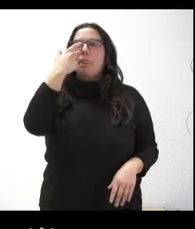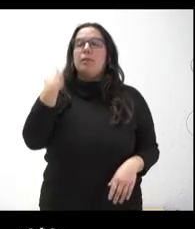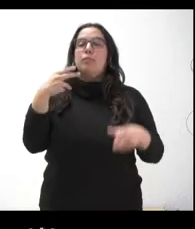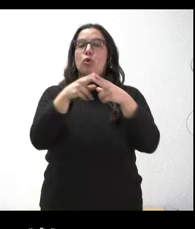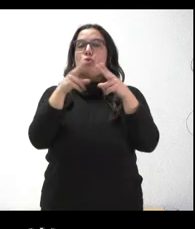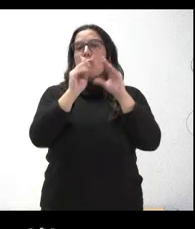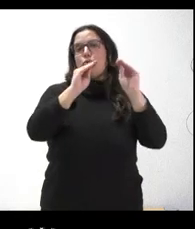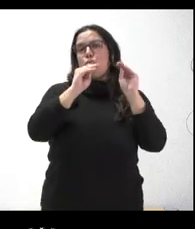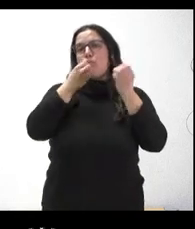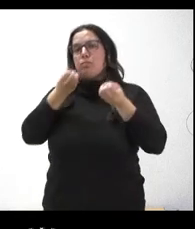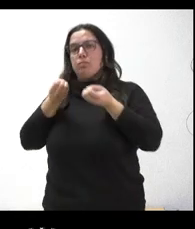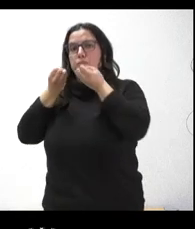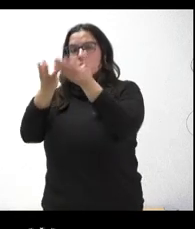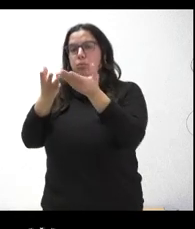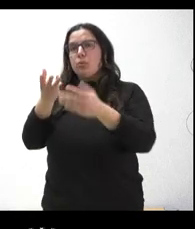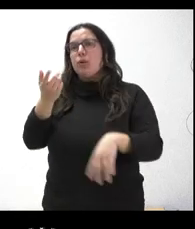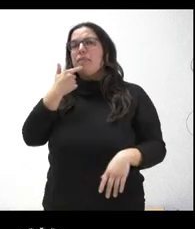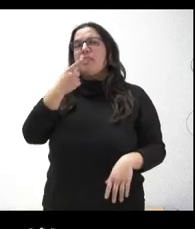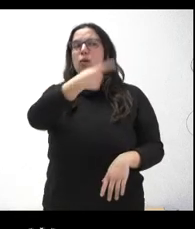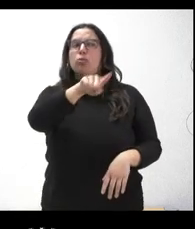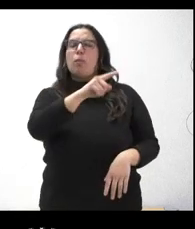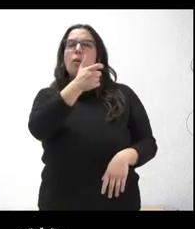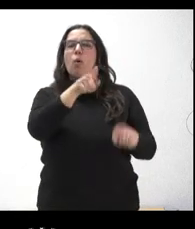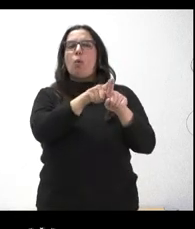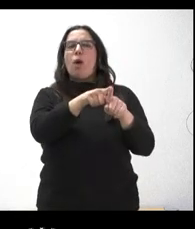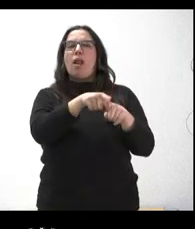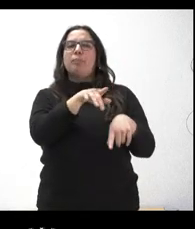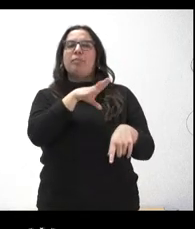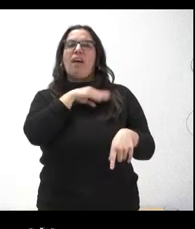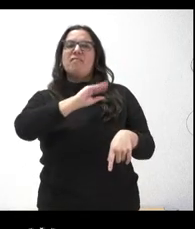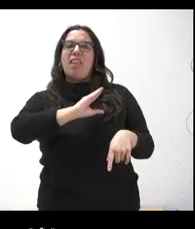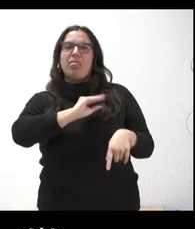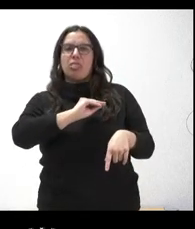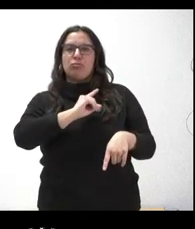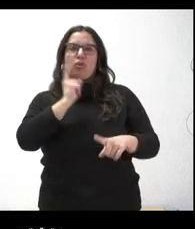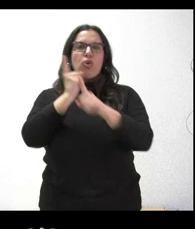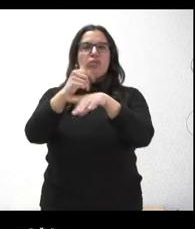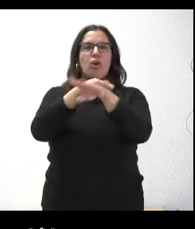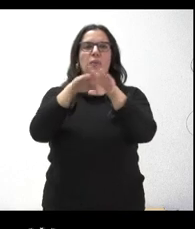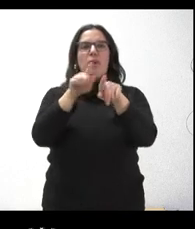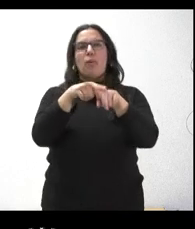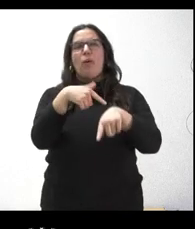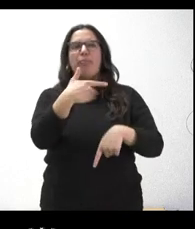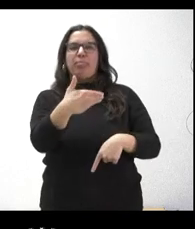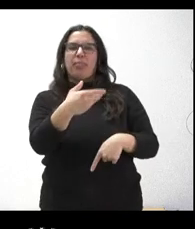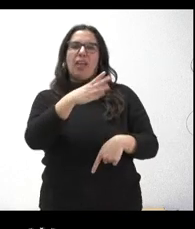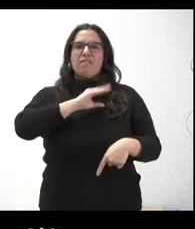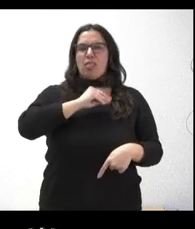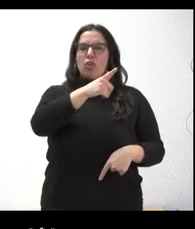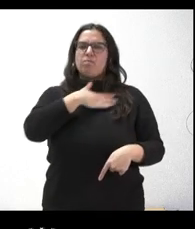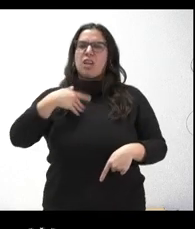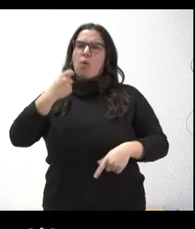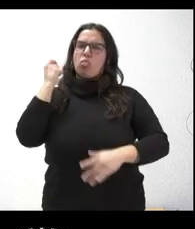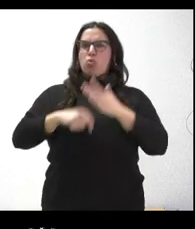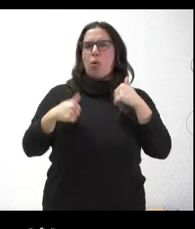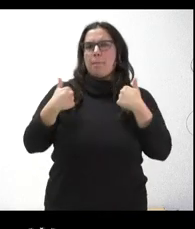e que que desafa que sean demasiado blandos con su oposición al al gobierno dicen que les gustaría una mayor reacción y contundencia por parte de